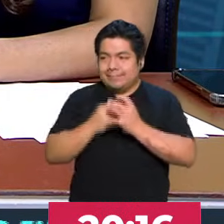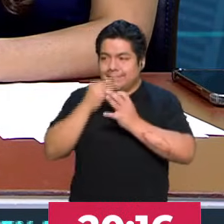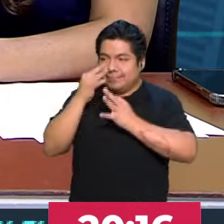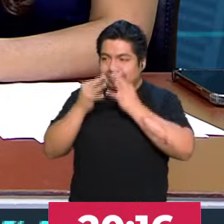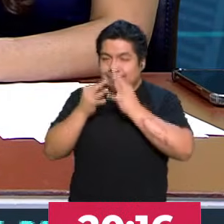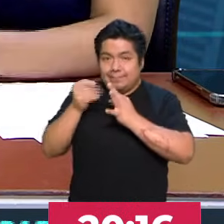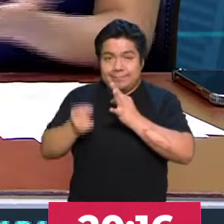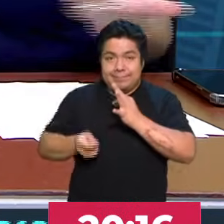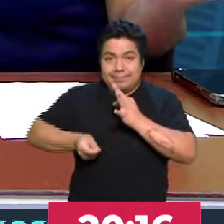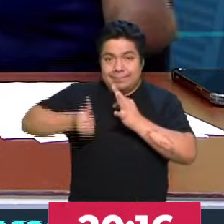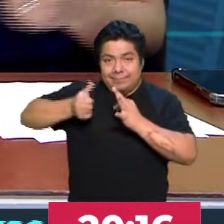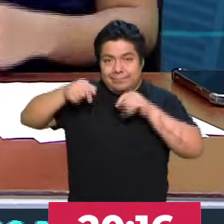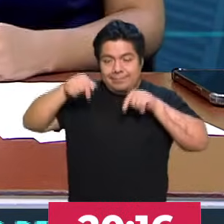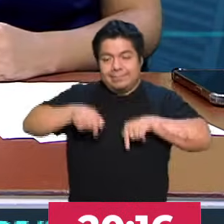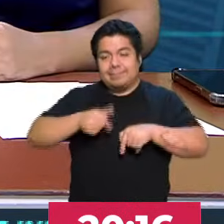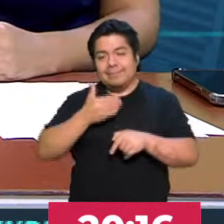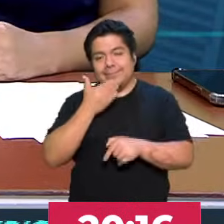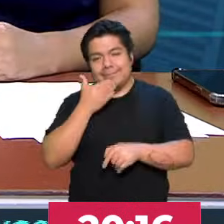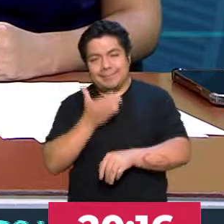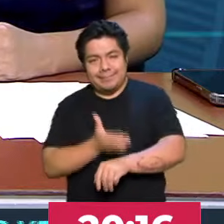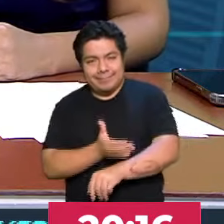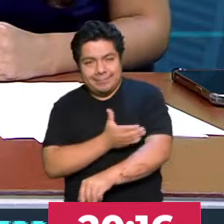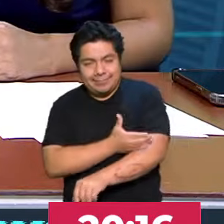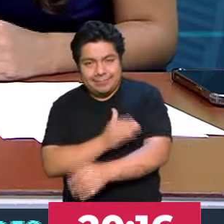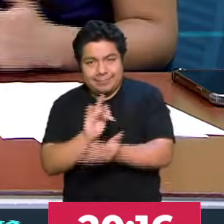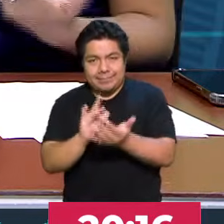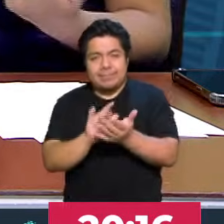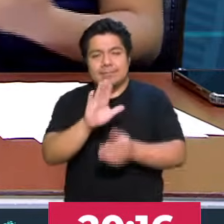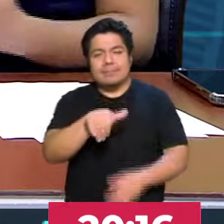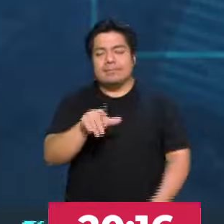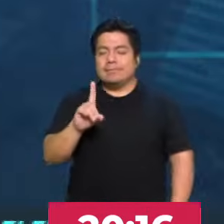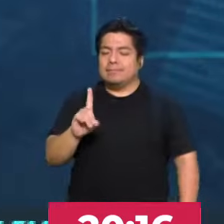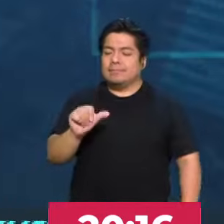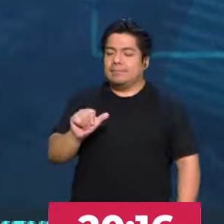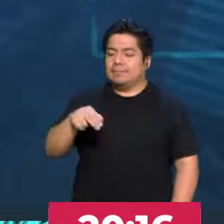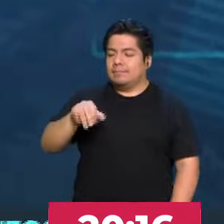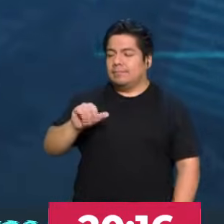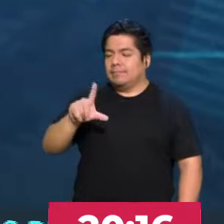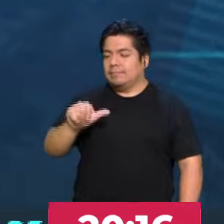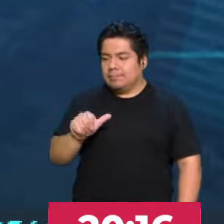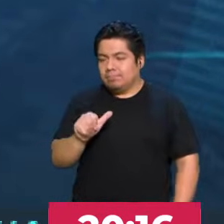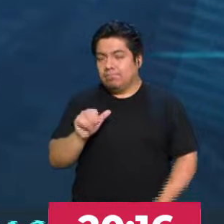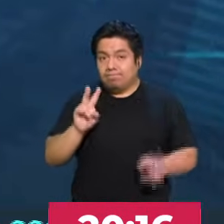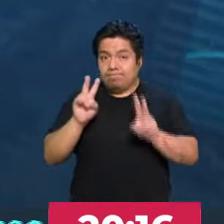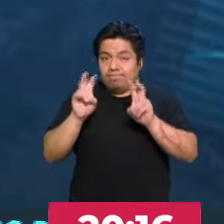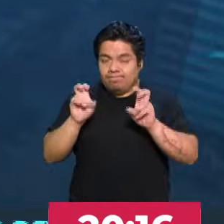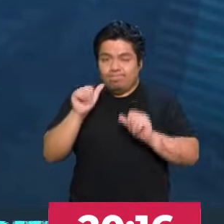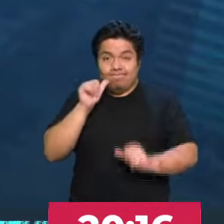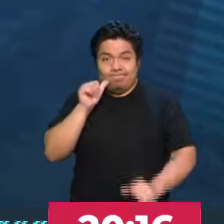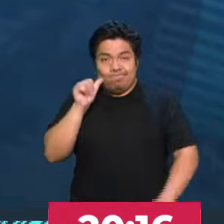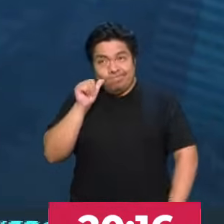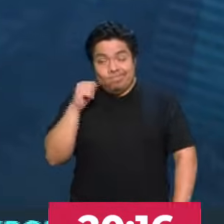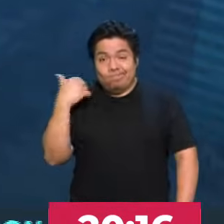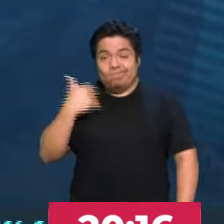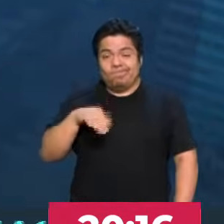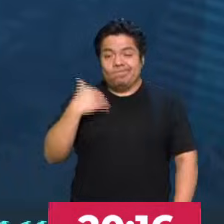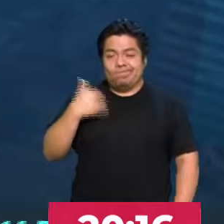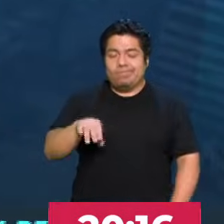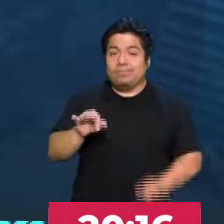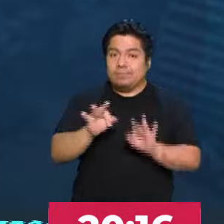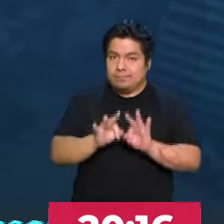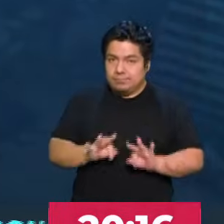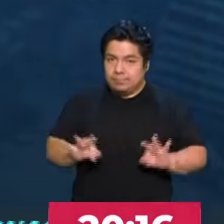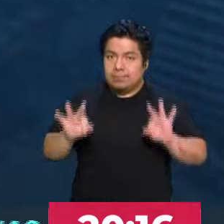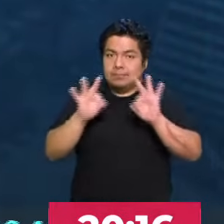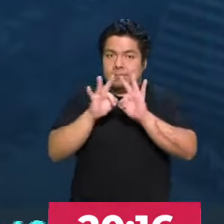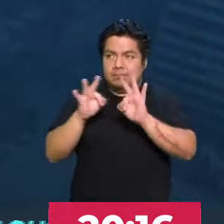primera vez. Muchas gracias por acompañarnos. Oye, Daniela, pues quisiéramos hablar de un tema que ayer fue la noticia y que es muy importante, que a